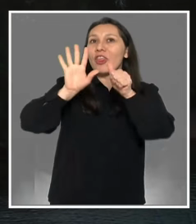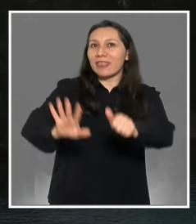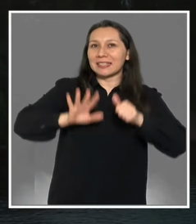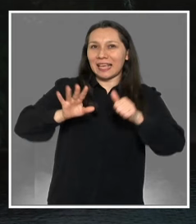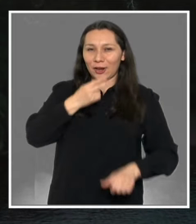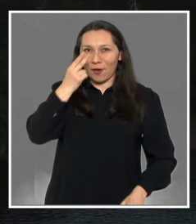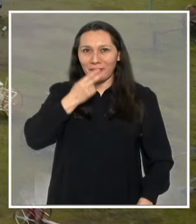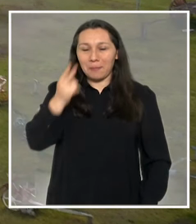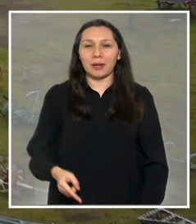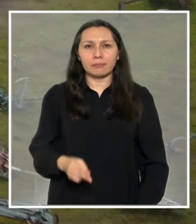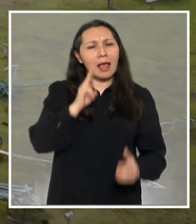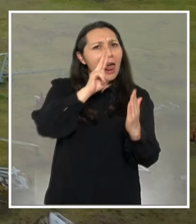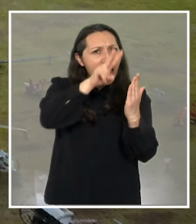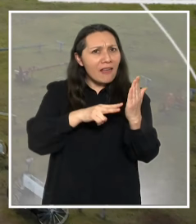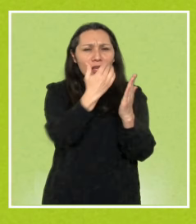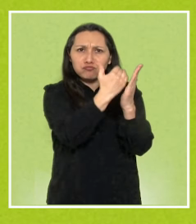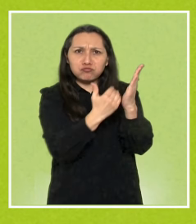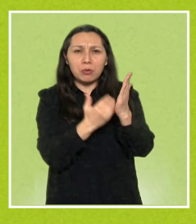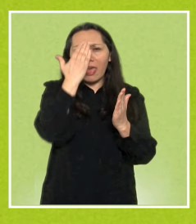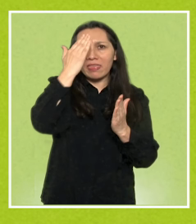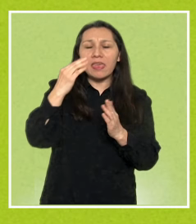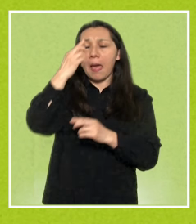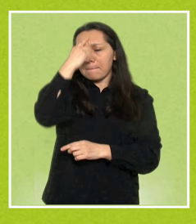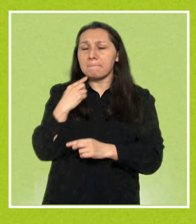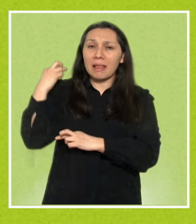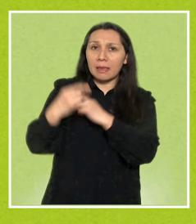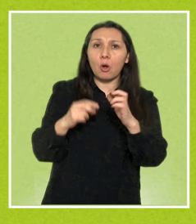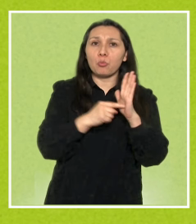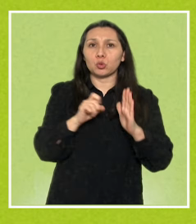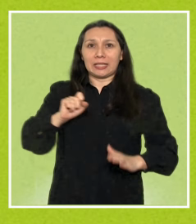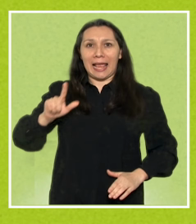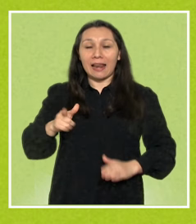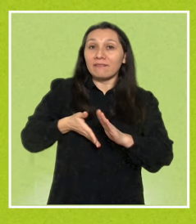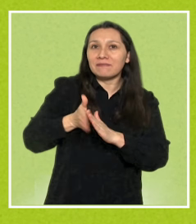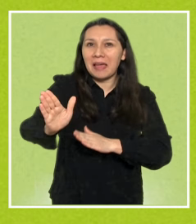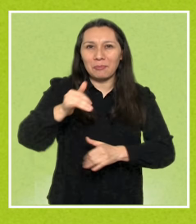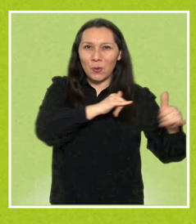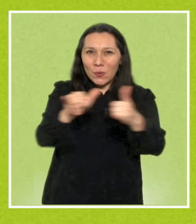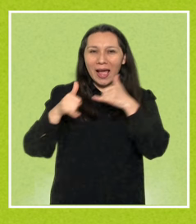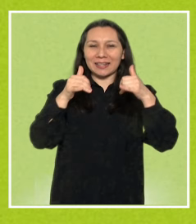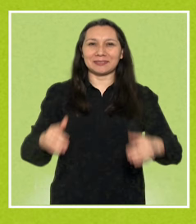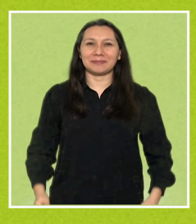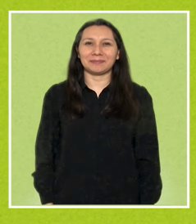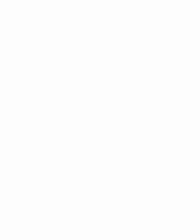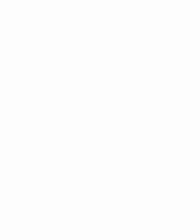sábado 16 de noviembre. Revisa la cartelera en diadelospatrimonios.cl. ¡Salgamos a jugar!